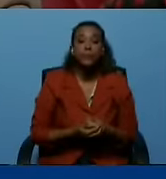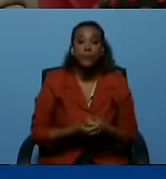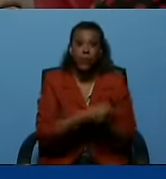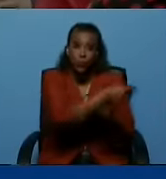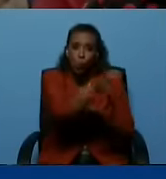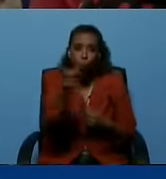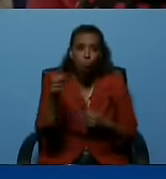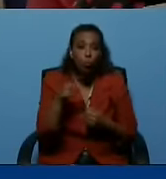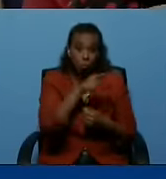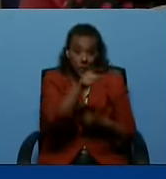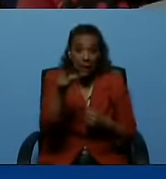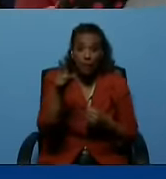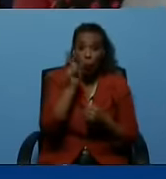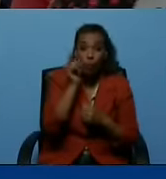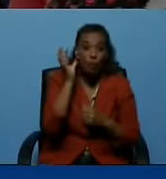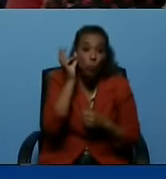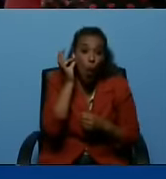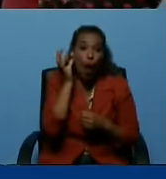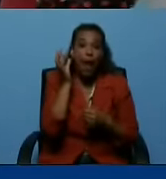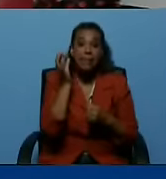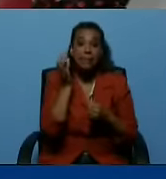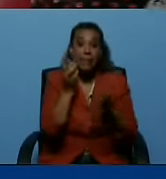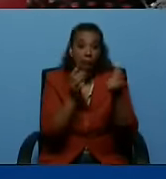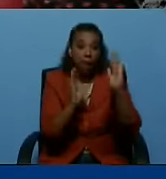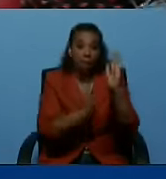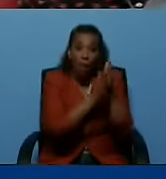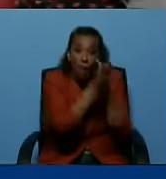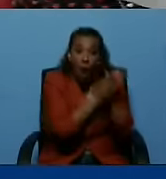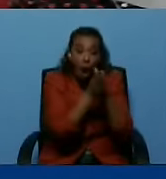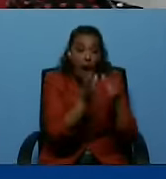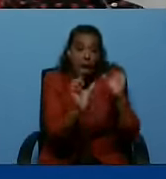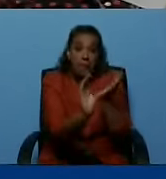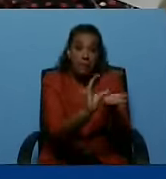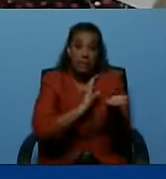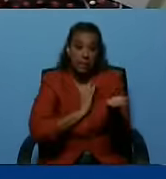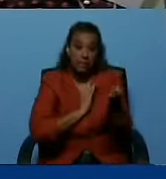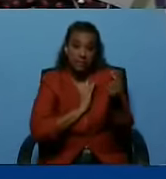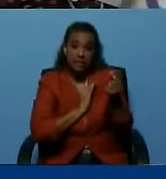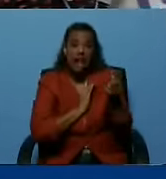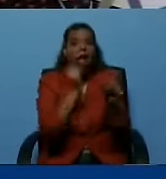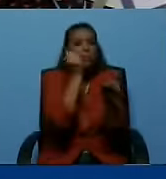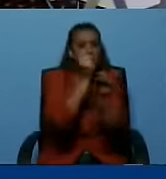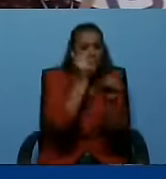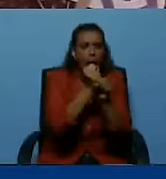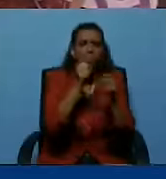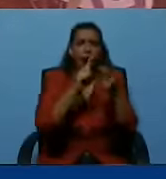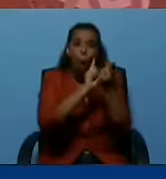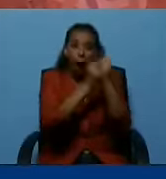todo este financiamiento en trabajo,